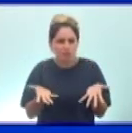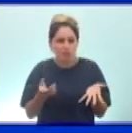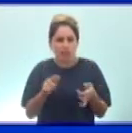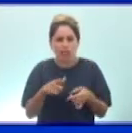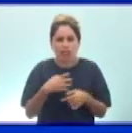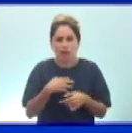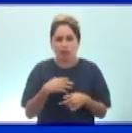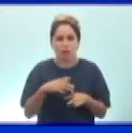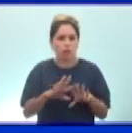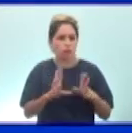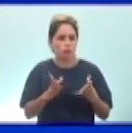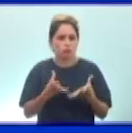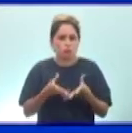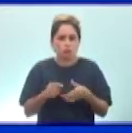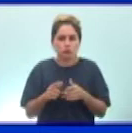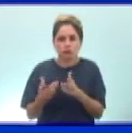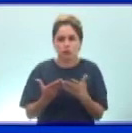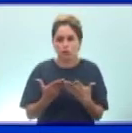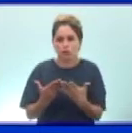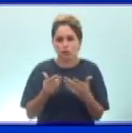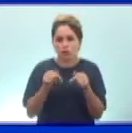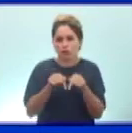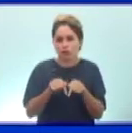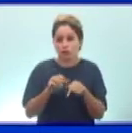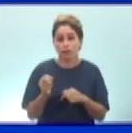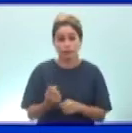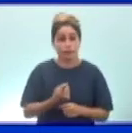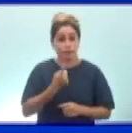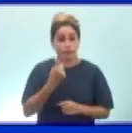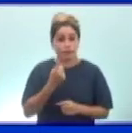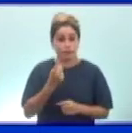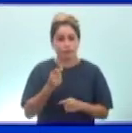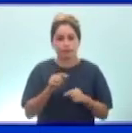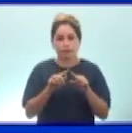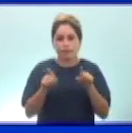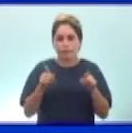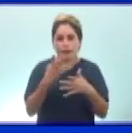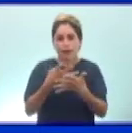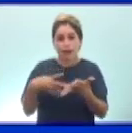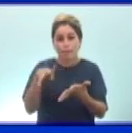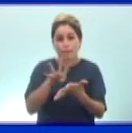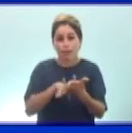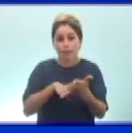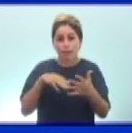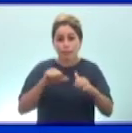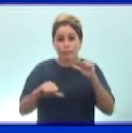en cuanto al estudio de la misma. Primero, determina la posición en la tabla periódica de los elementos.